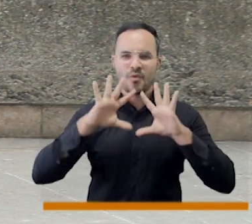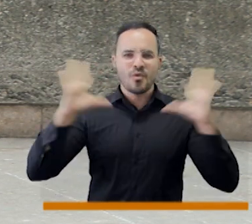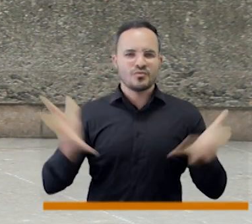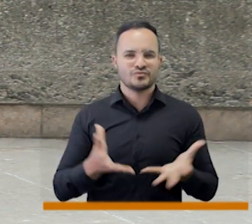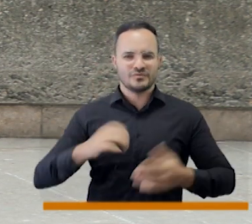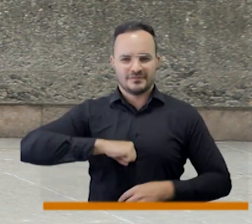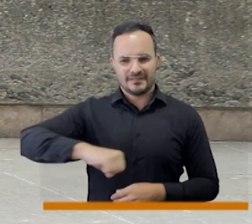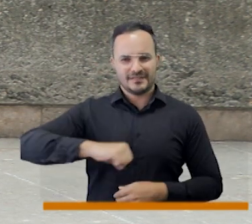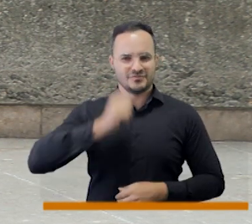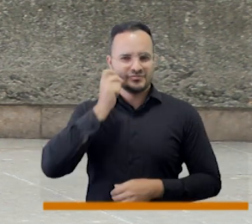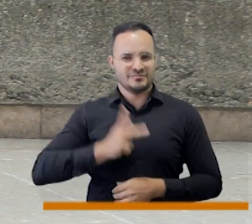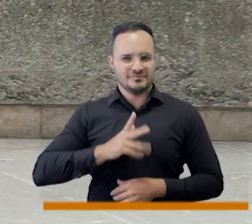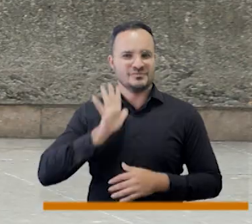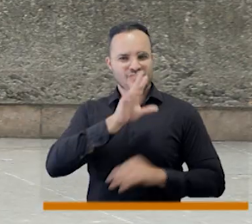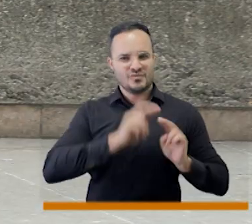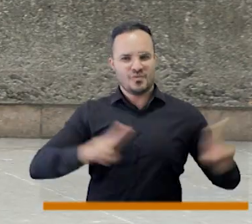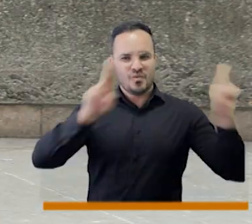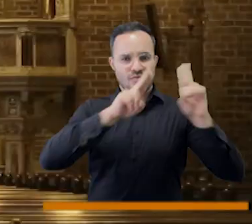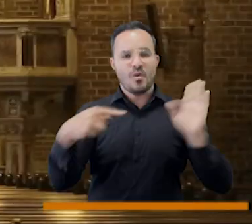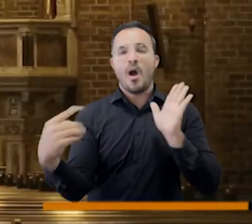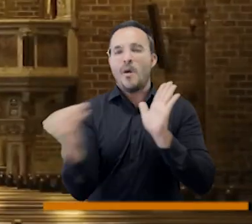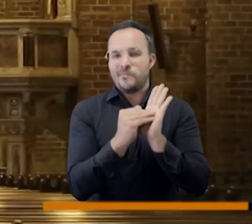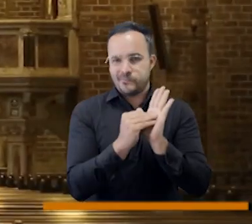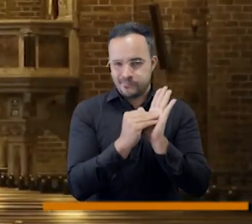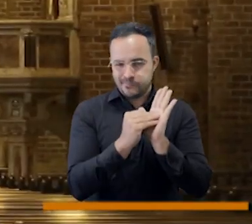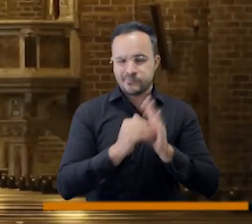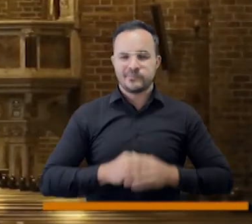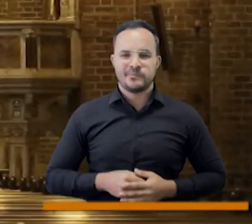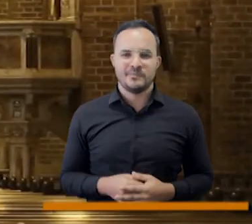los Derechos Humanos de las Naciones Unidas.